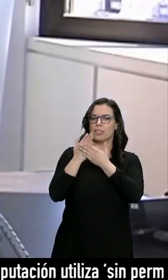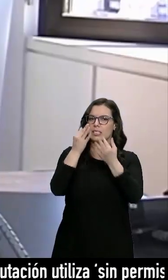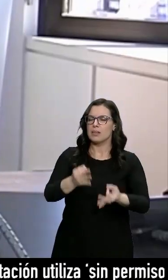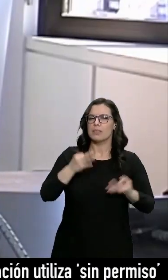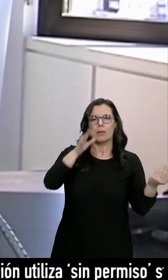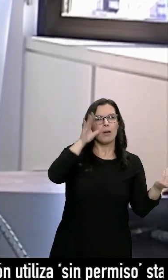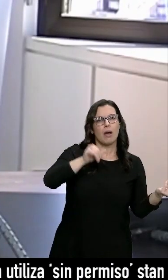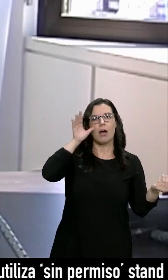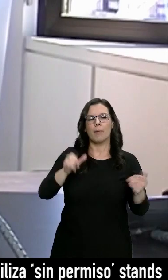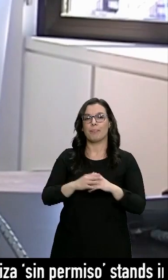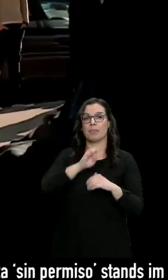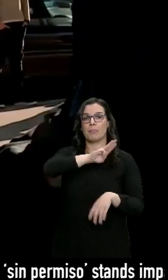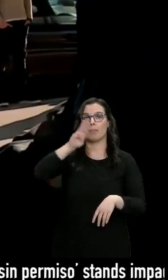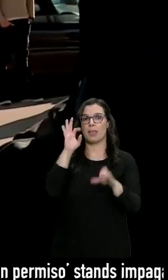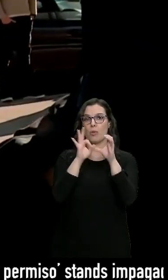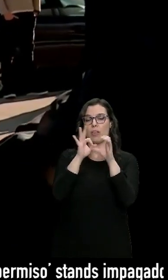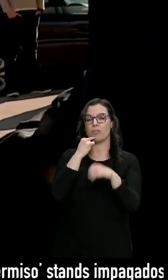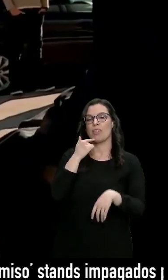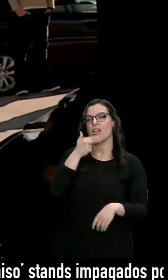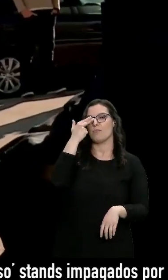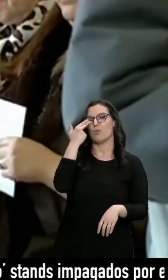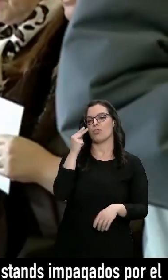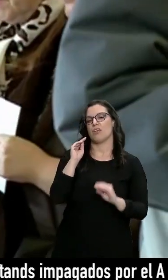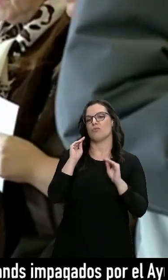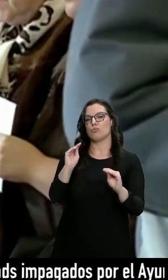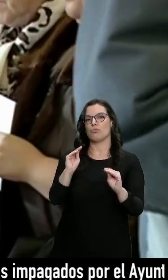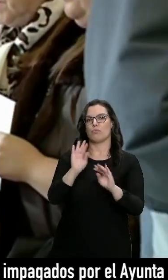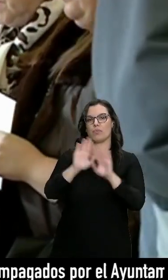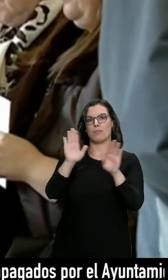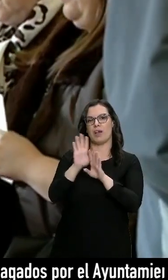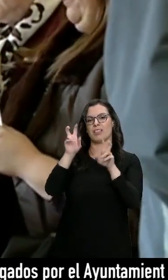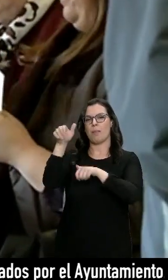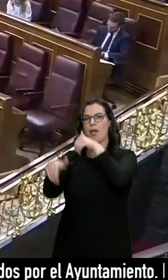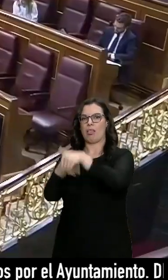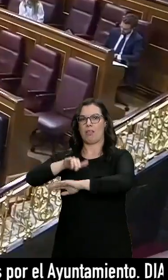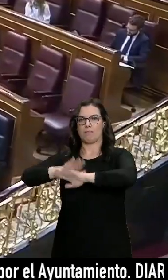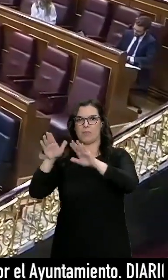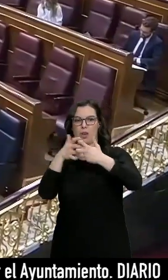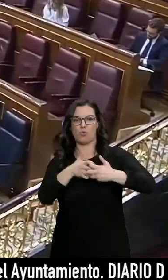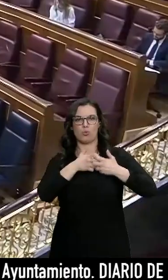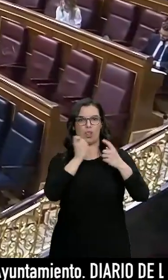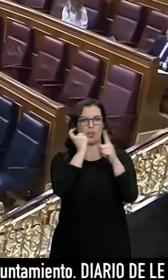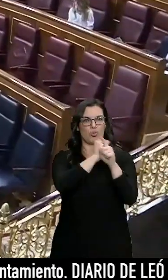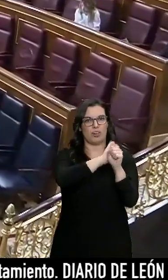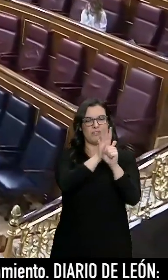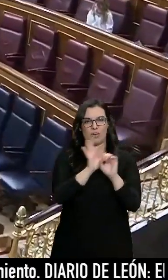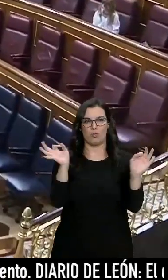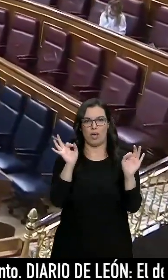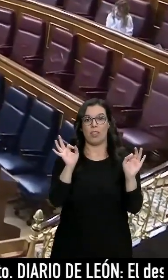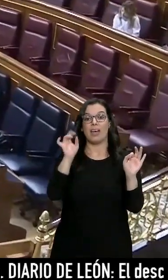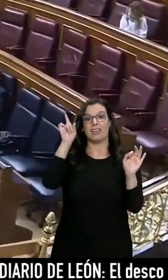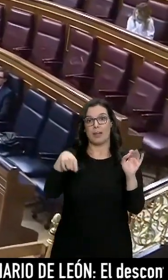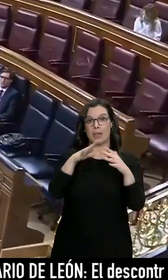que tenemos. PP y Ciudadanos hablan de que importa más la calculadora electoral que la lucha contra el virus. Y ya se marcha también sin dar explicaciones